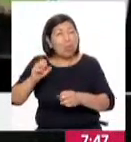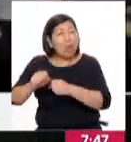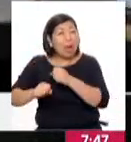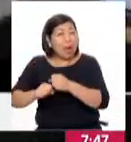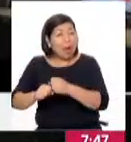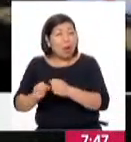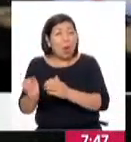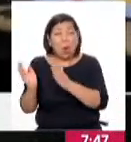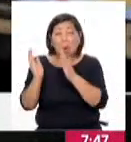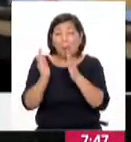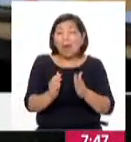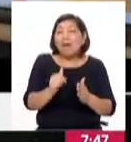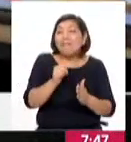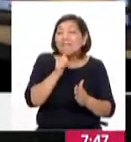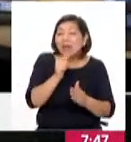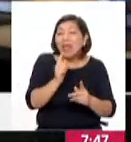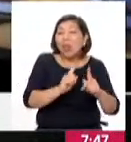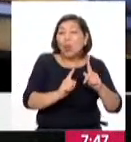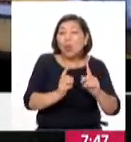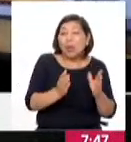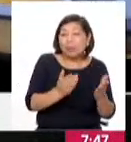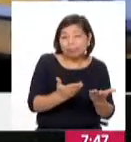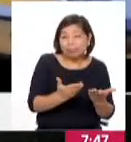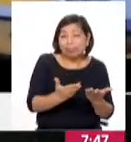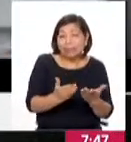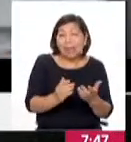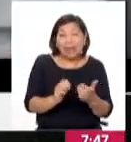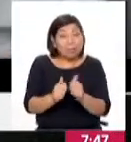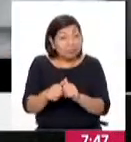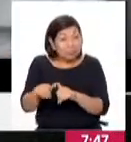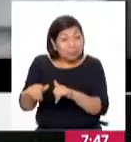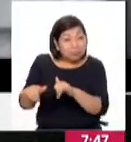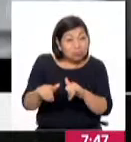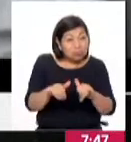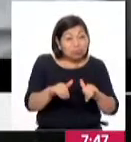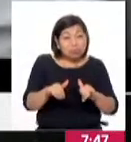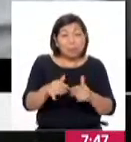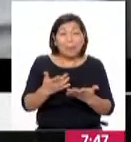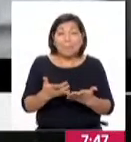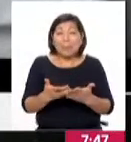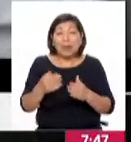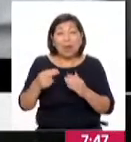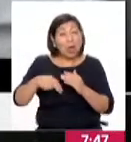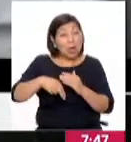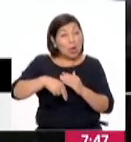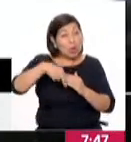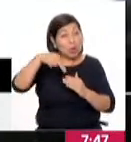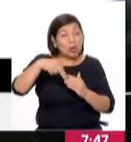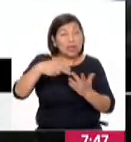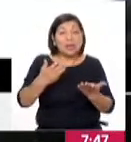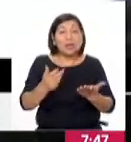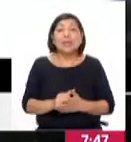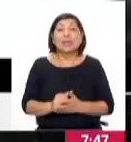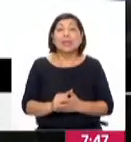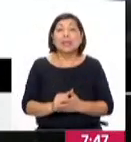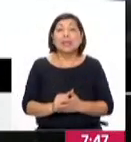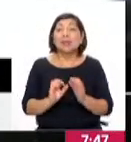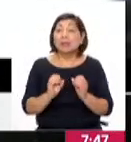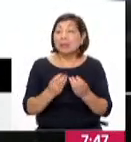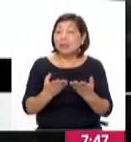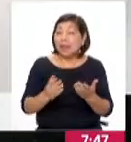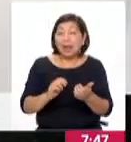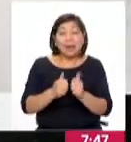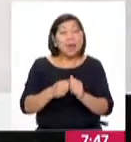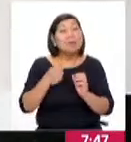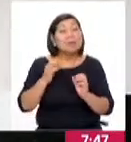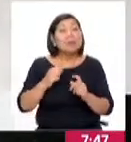otras ineficiencias no De hecho revisando así rápidamente por ejemplo en el norte del país son tasas